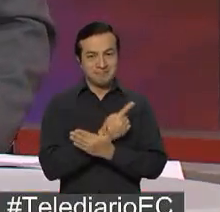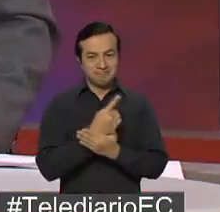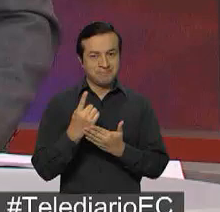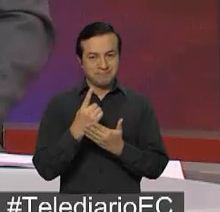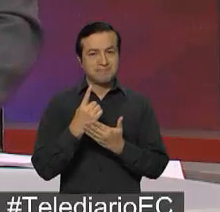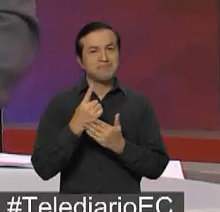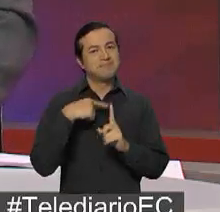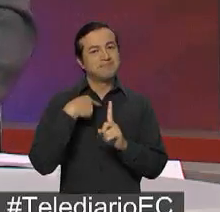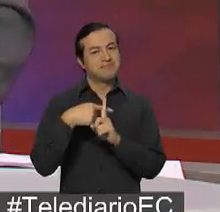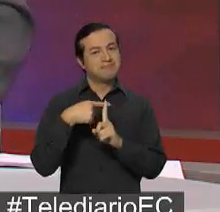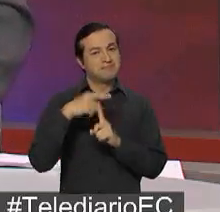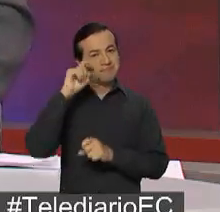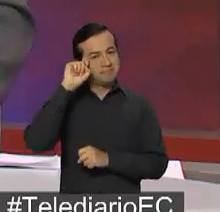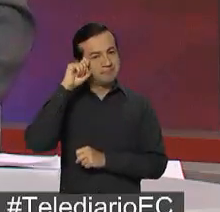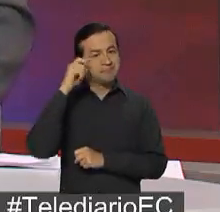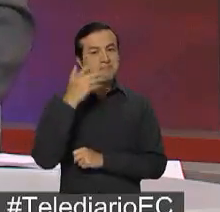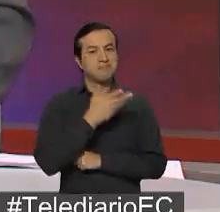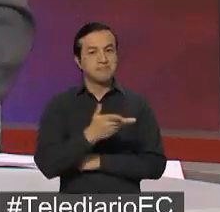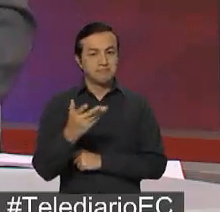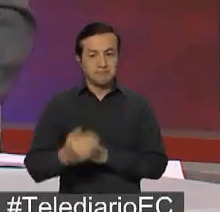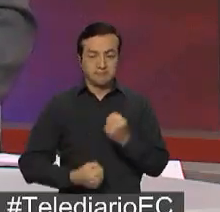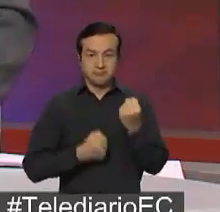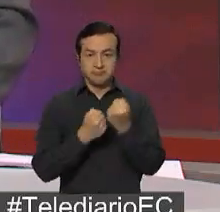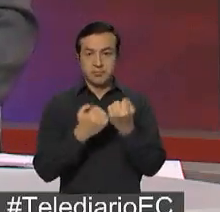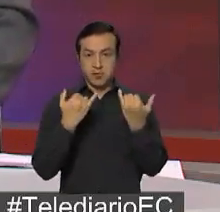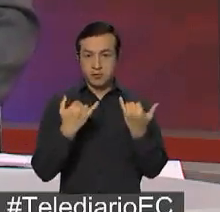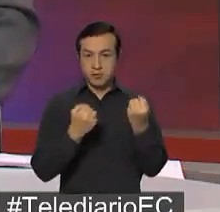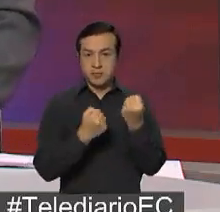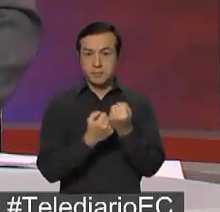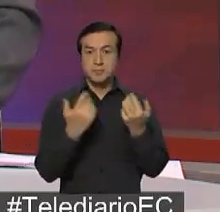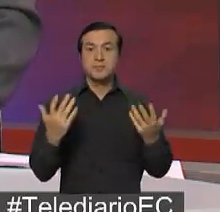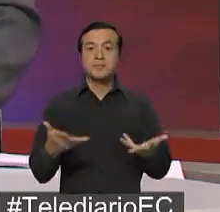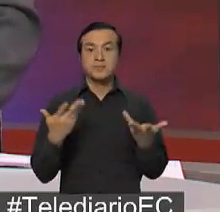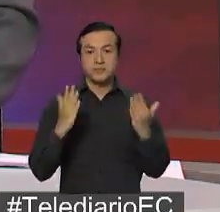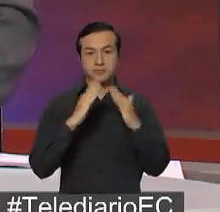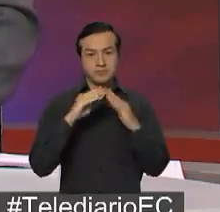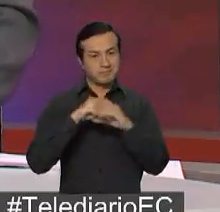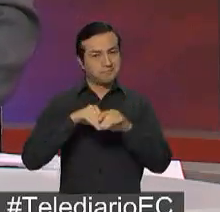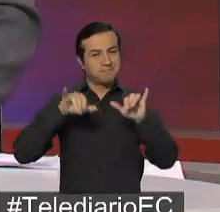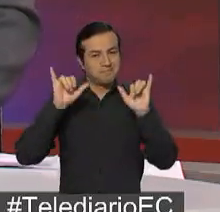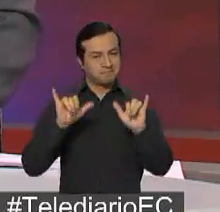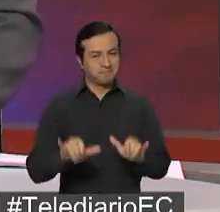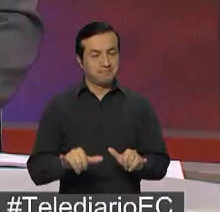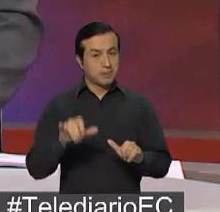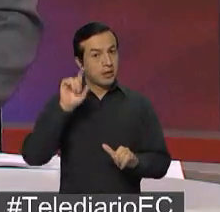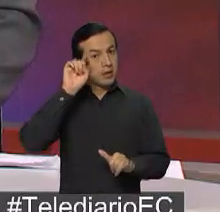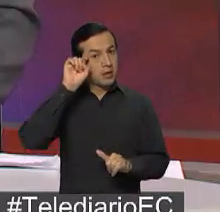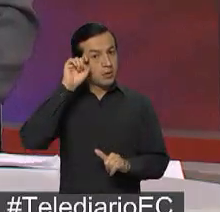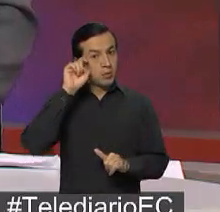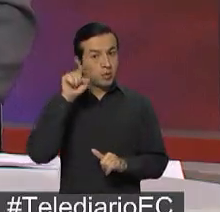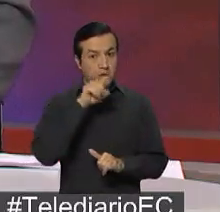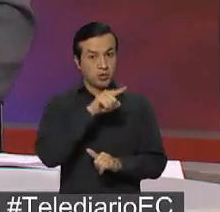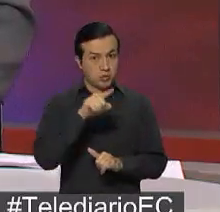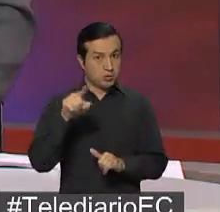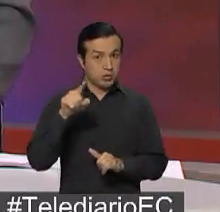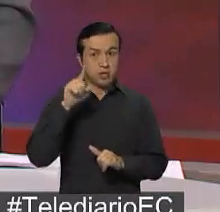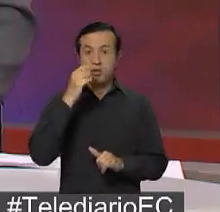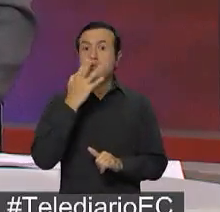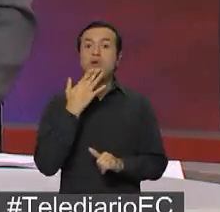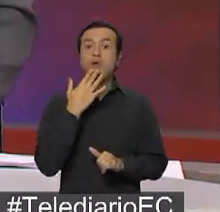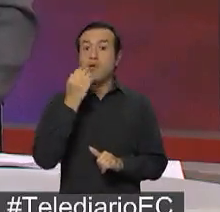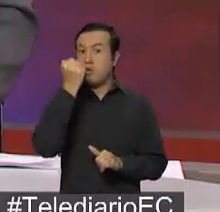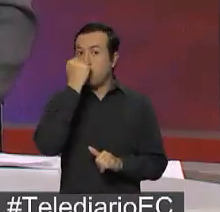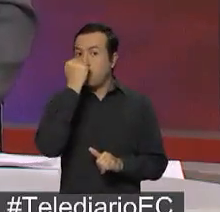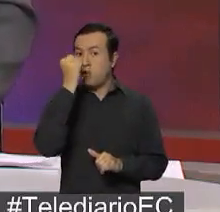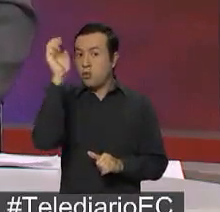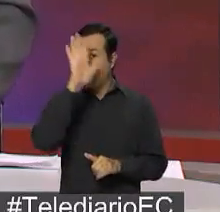ánimo recuerde que la mejor forma de apoyar en estos momentos es quedándose en casa no olvide que aún seguimos en semáforo rojo